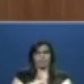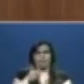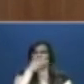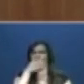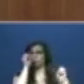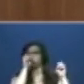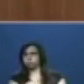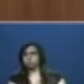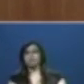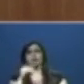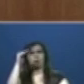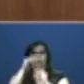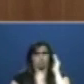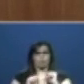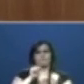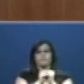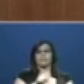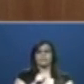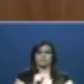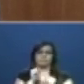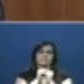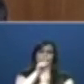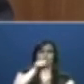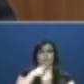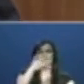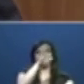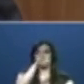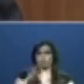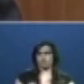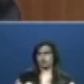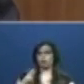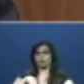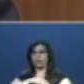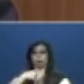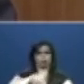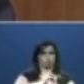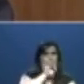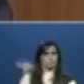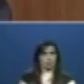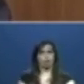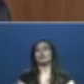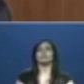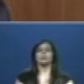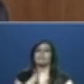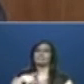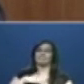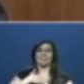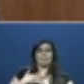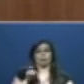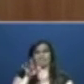21,5 en 2012 casi 3 puntos y medio inferior a la media nacional y cuyo objetivo es situarla en el entorno del